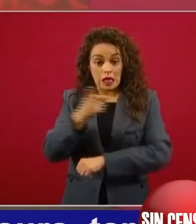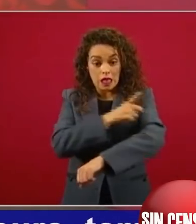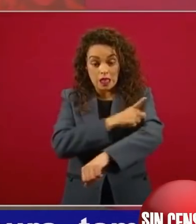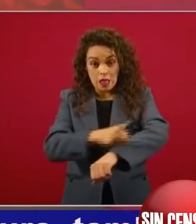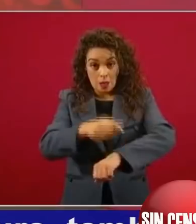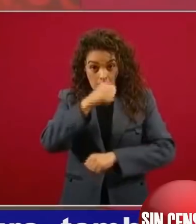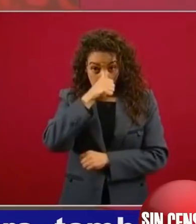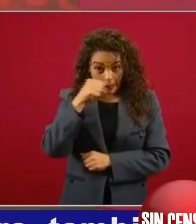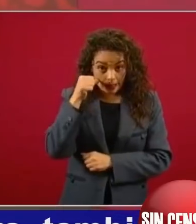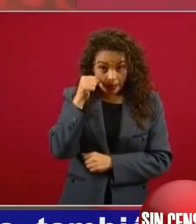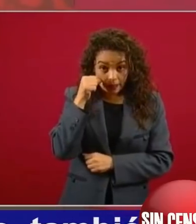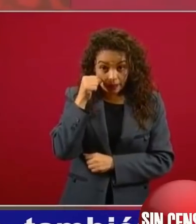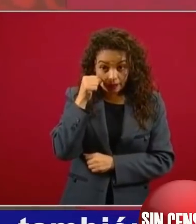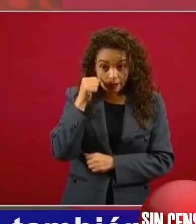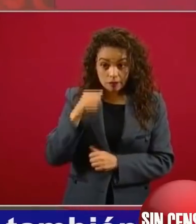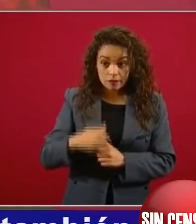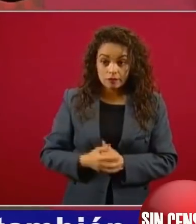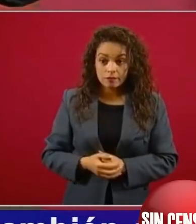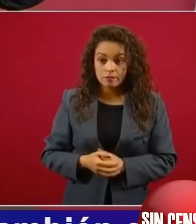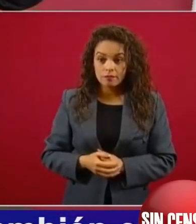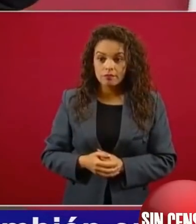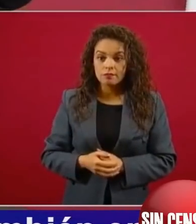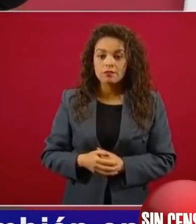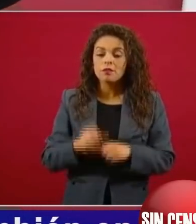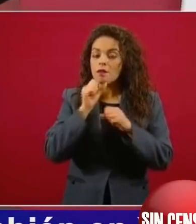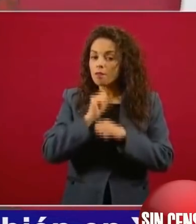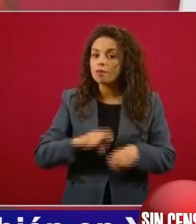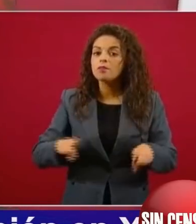mismo con el presidente municipal